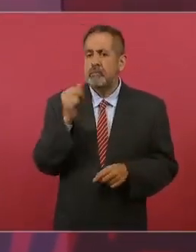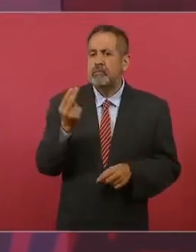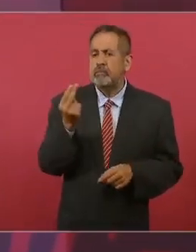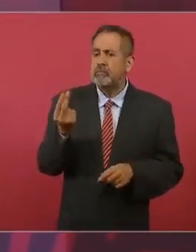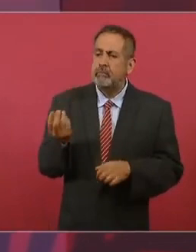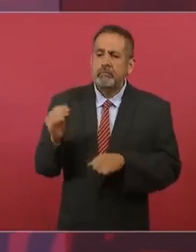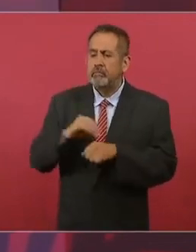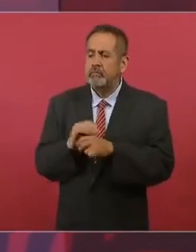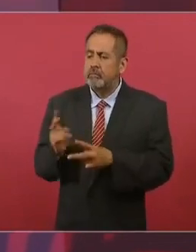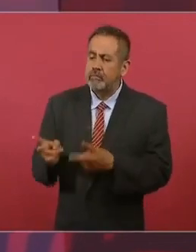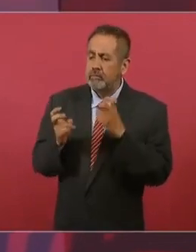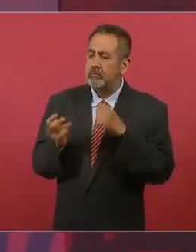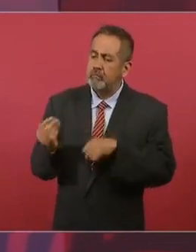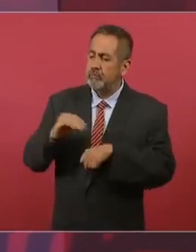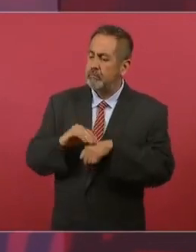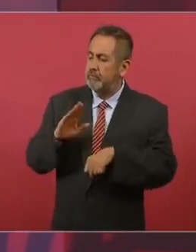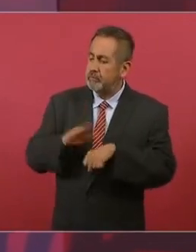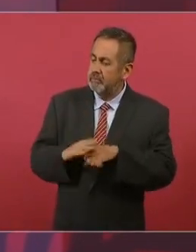ese era